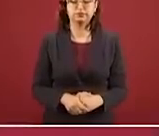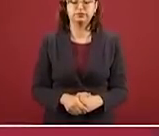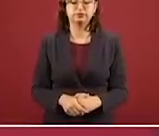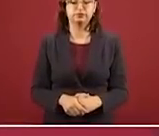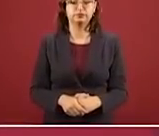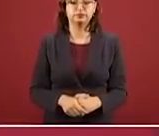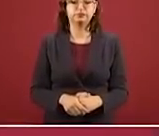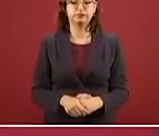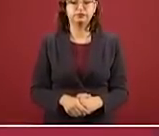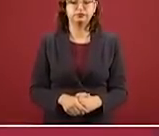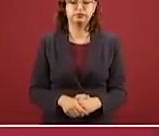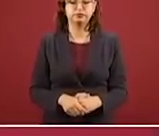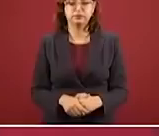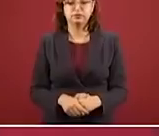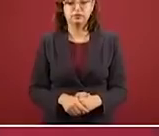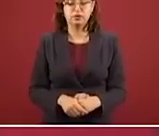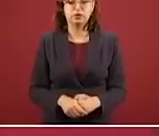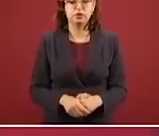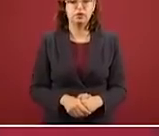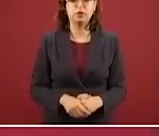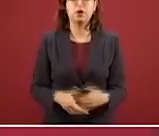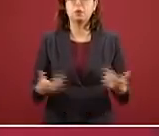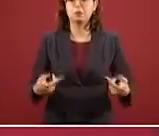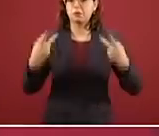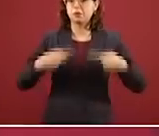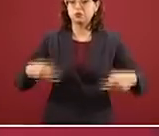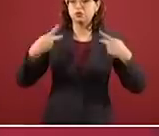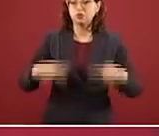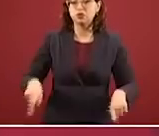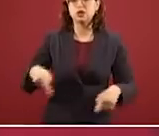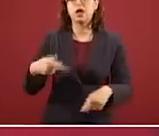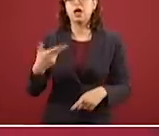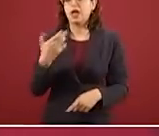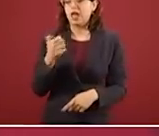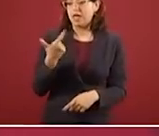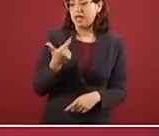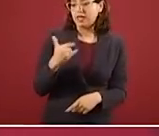Muchos ejidatarios, comuneros,